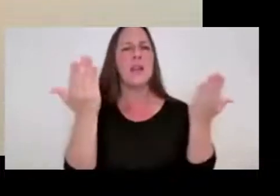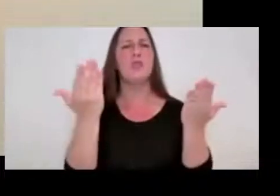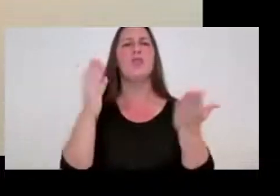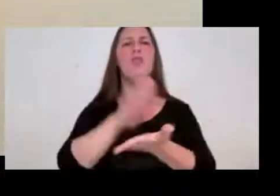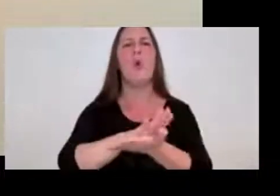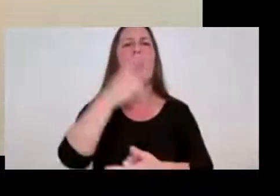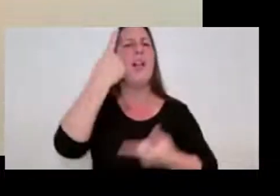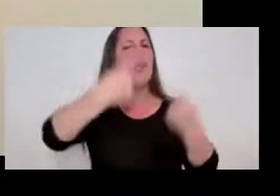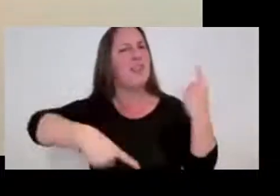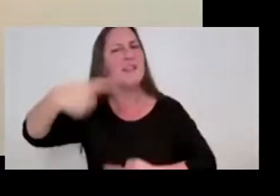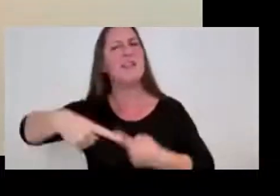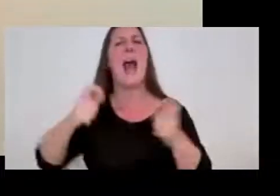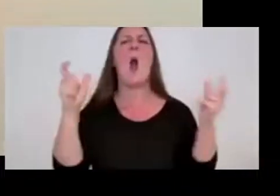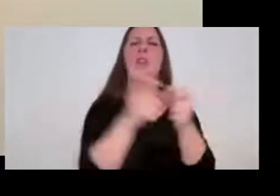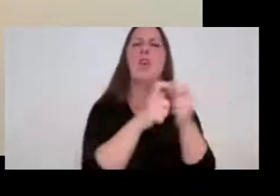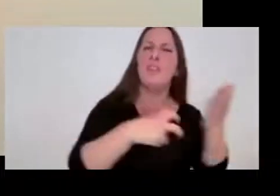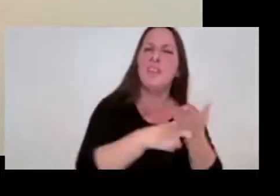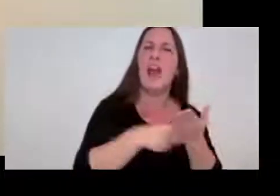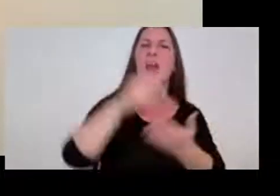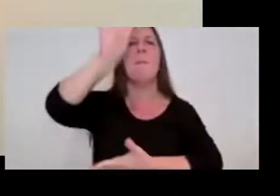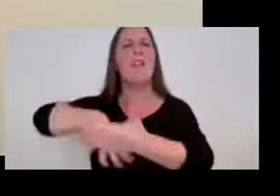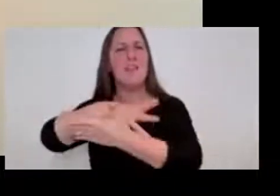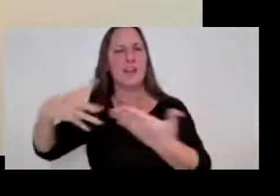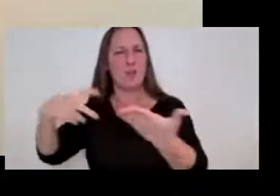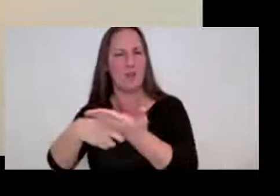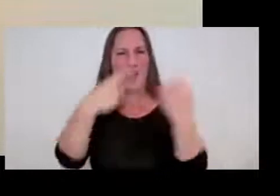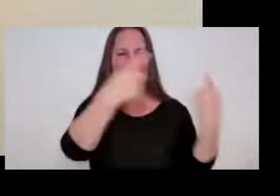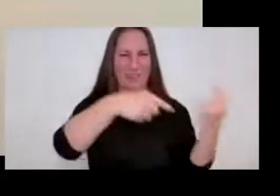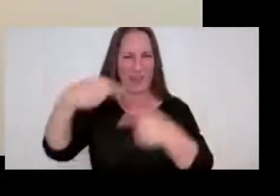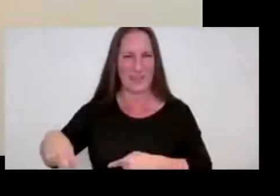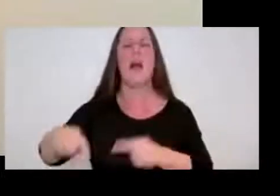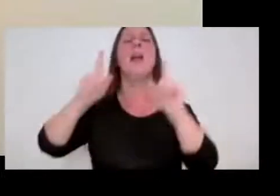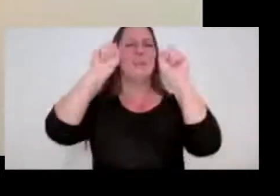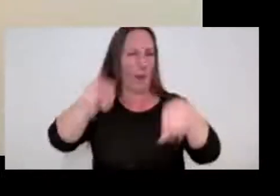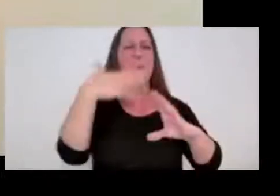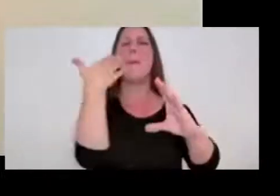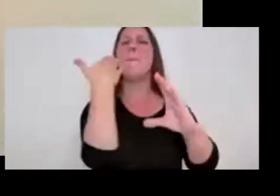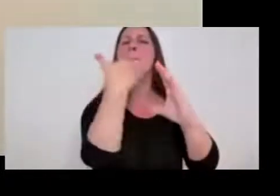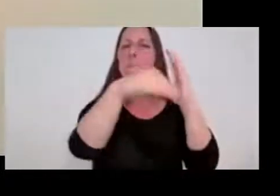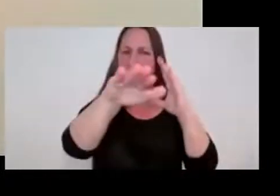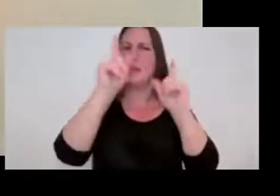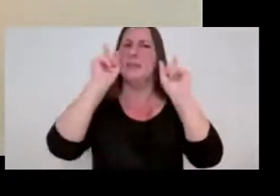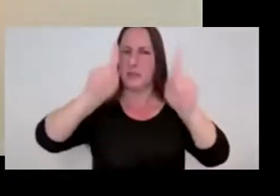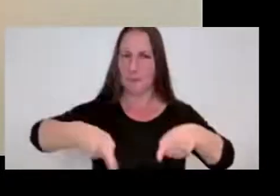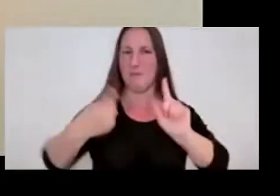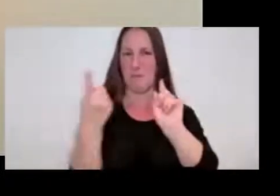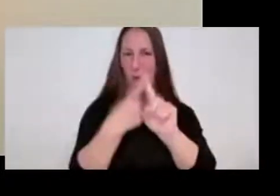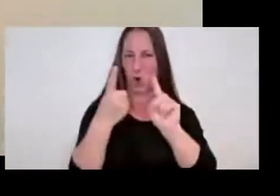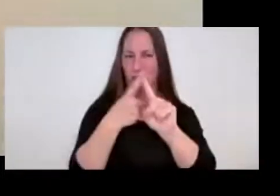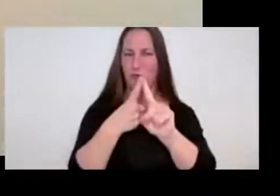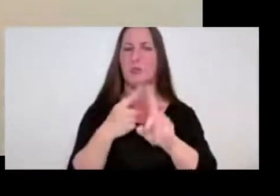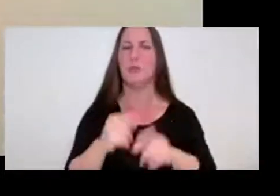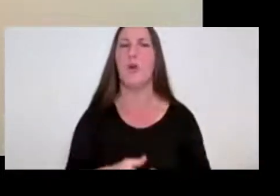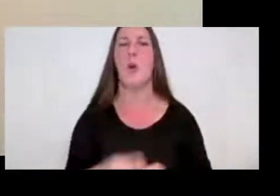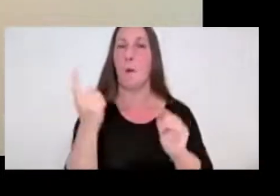diferencias sobre auditoría fiscal y planificación fiscal, que va a ser remitida también por mail al contacto que nos dieron cuando se inscribieron